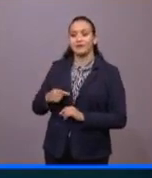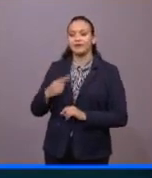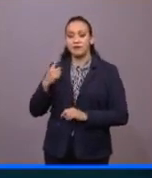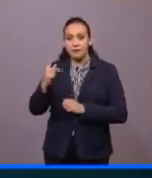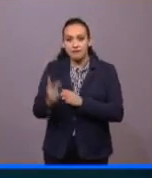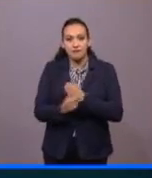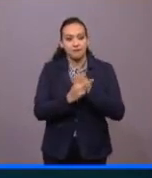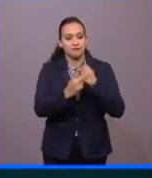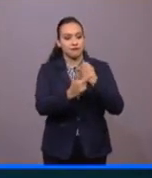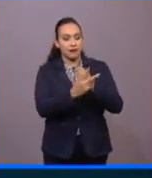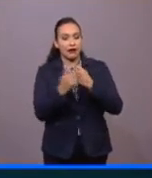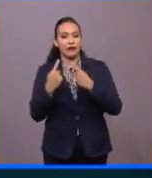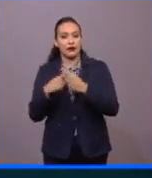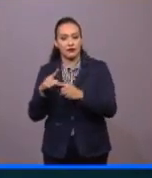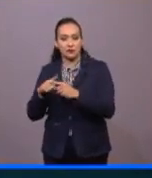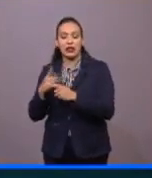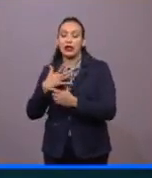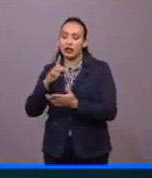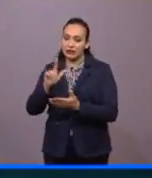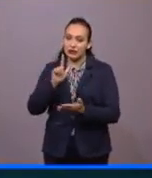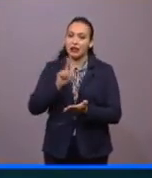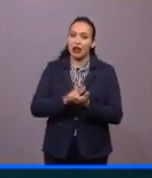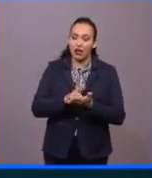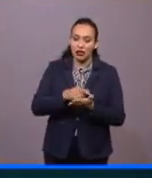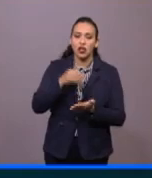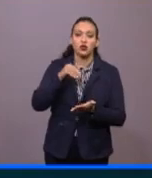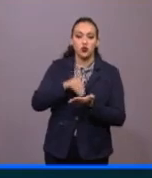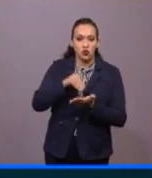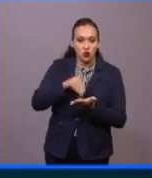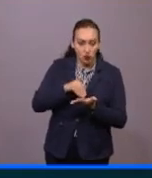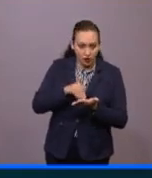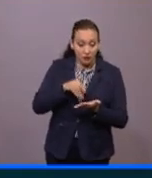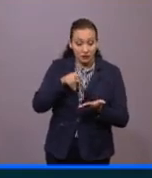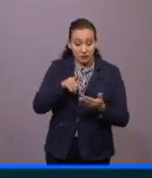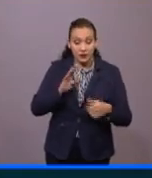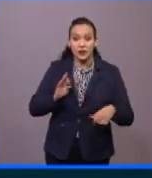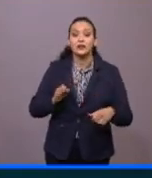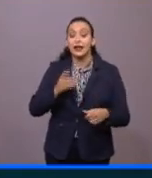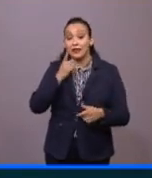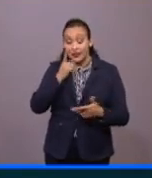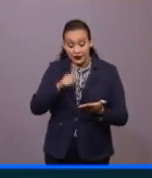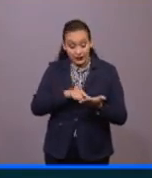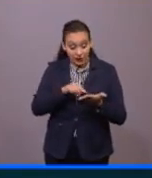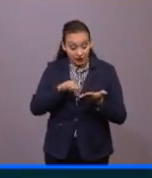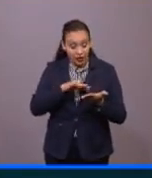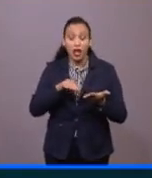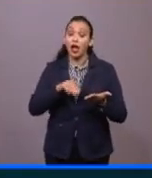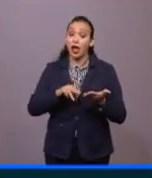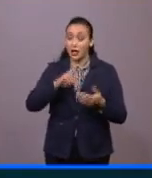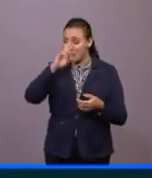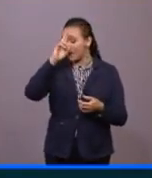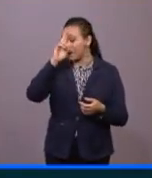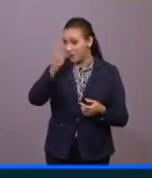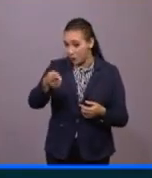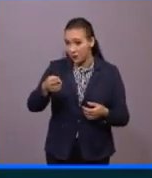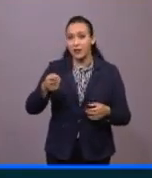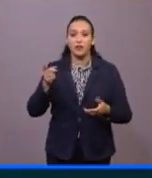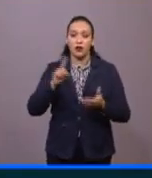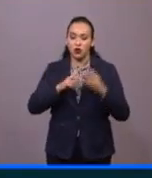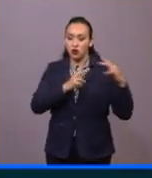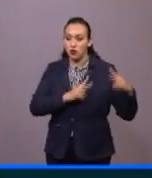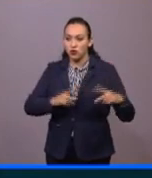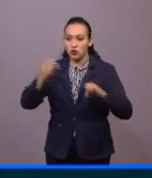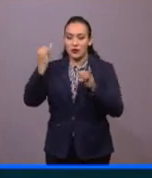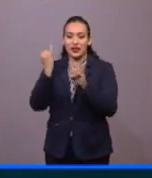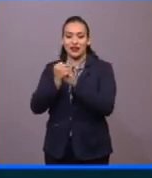varios países aún tienen leyes y decisiones judiciales que tipifican como delito o censuran el contenido en línea hecho